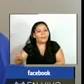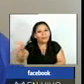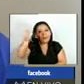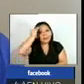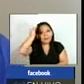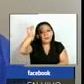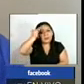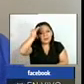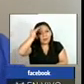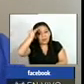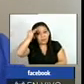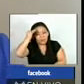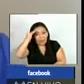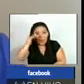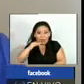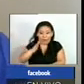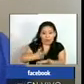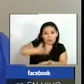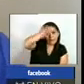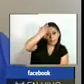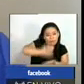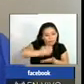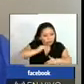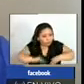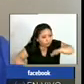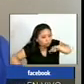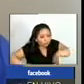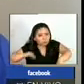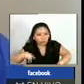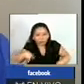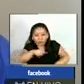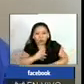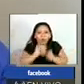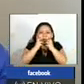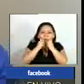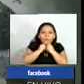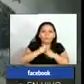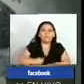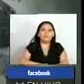más de las tortugas y también así trabajar en su conservación.